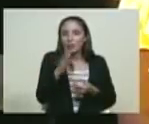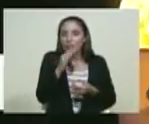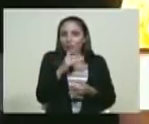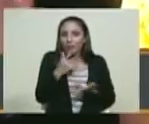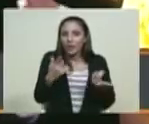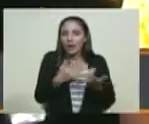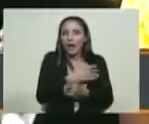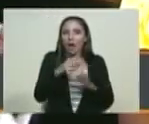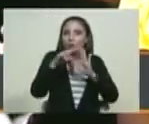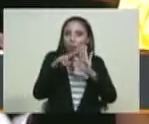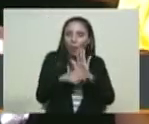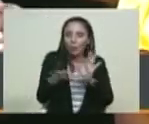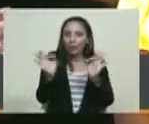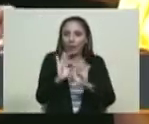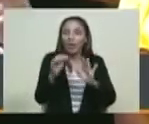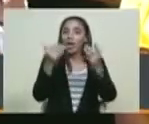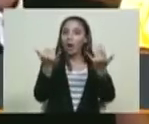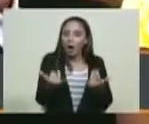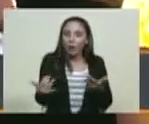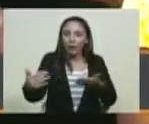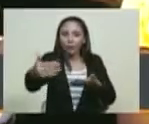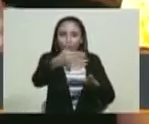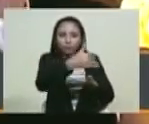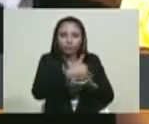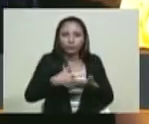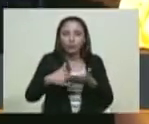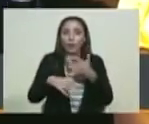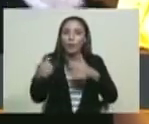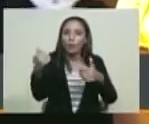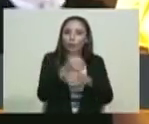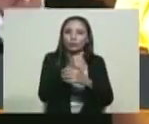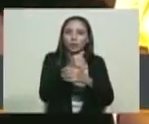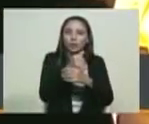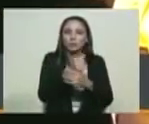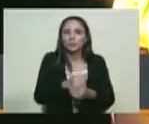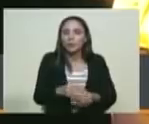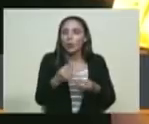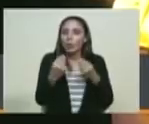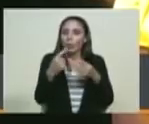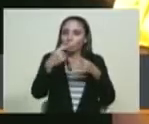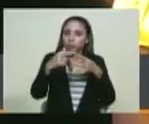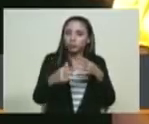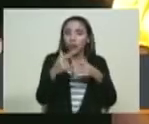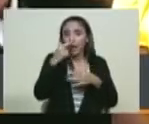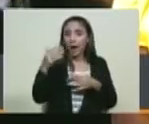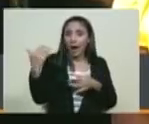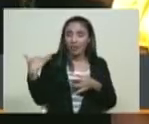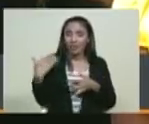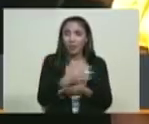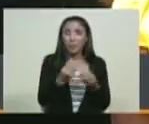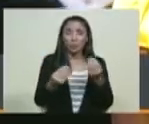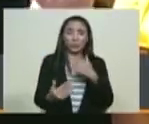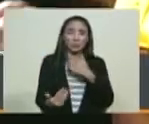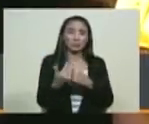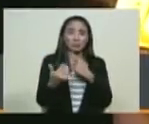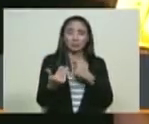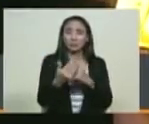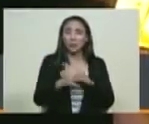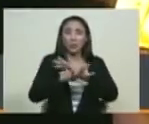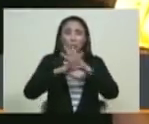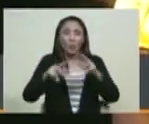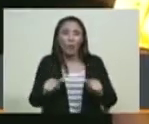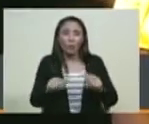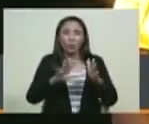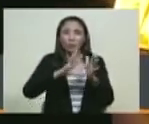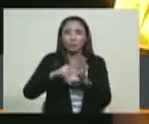republicana. Y vamos por lo más importante, la vuelta a la patria de ese patrimonio que nos han expoliado, que están en esos grandes